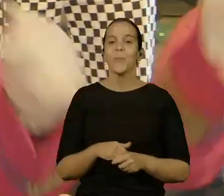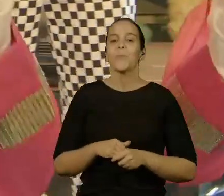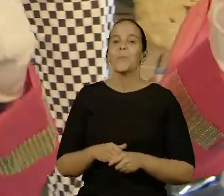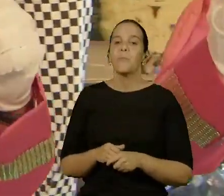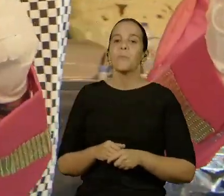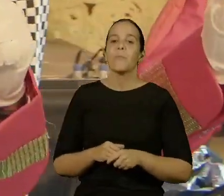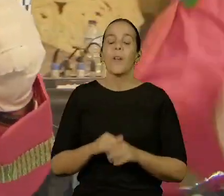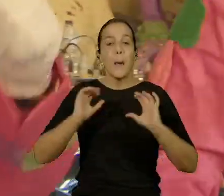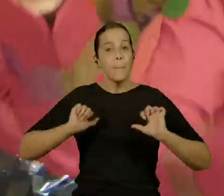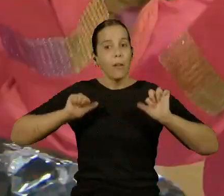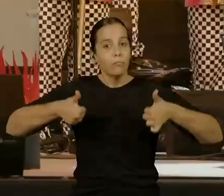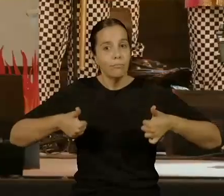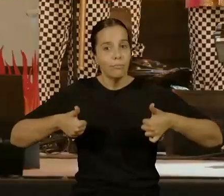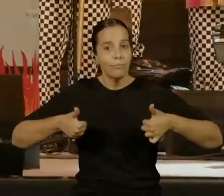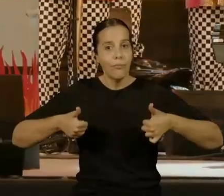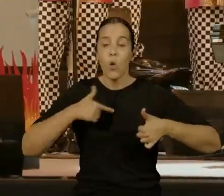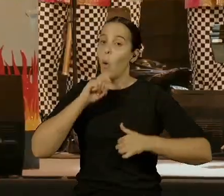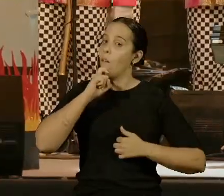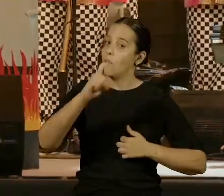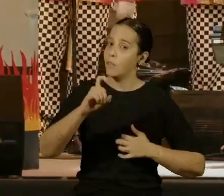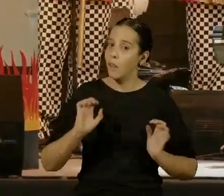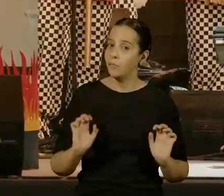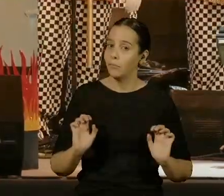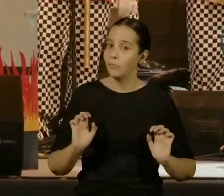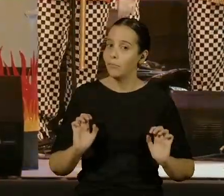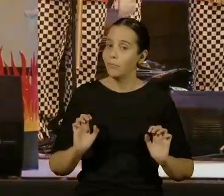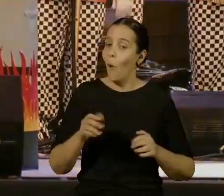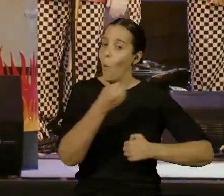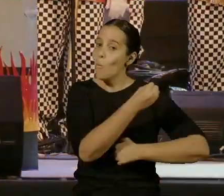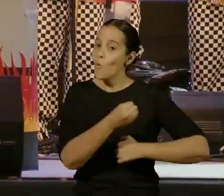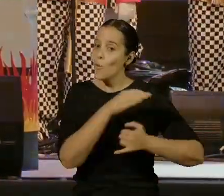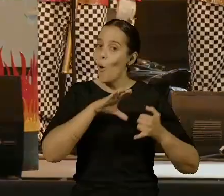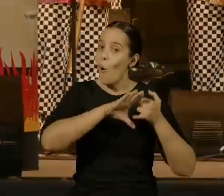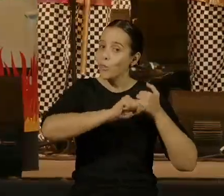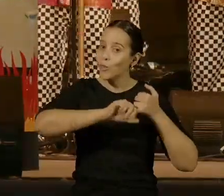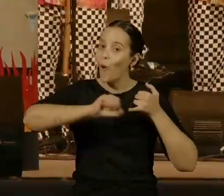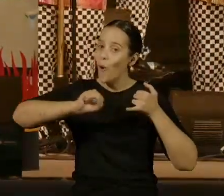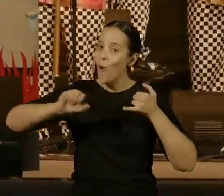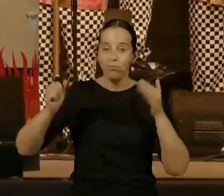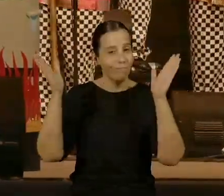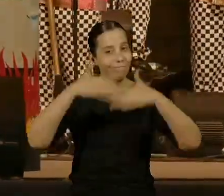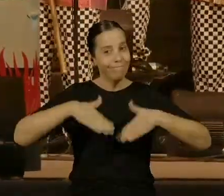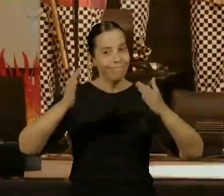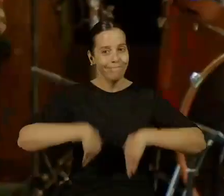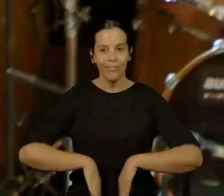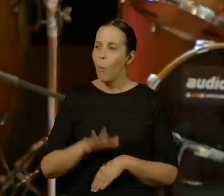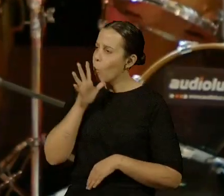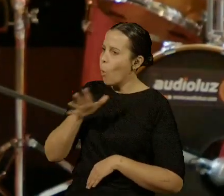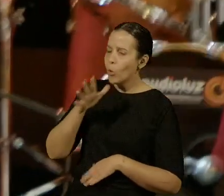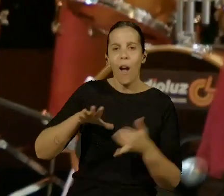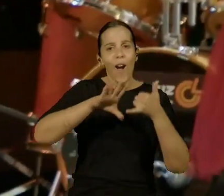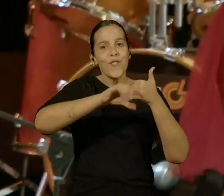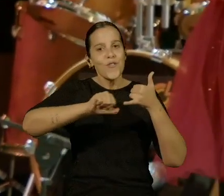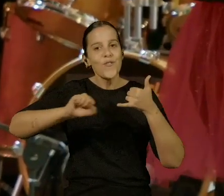Para empezar, debo avisar, el puchero no lleva chorizo. ¿Por qué? Chorizo